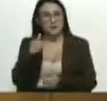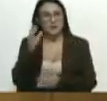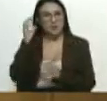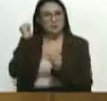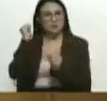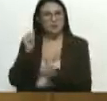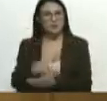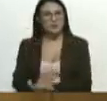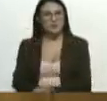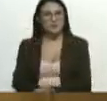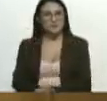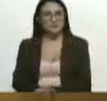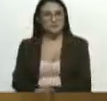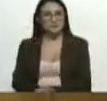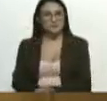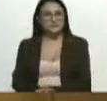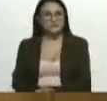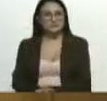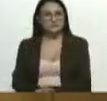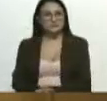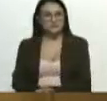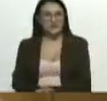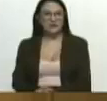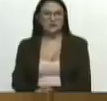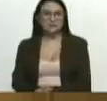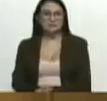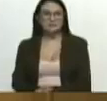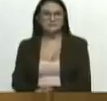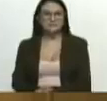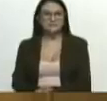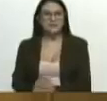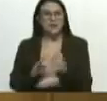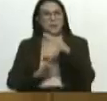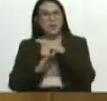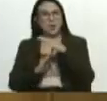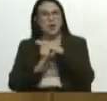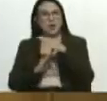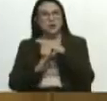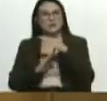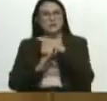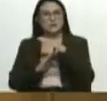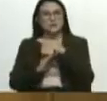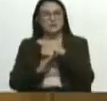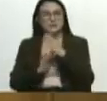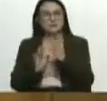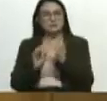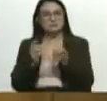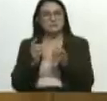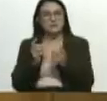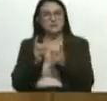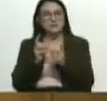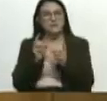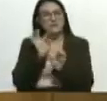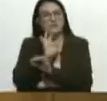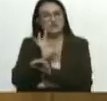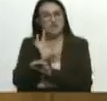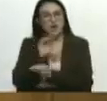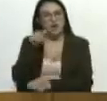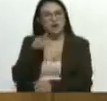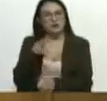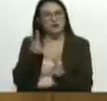consulados. Yo les garantizo que la burocracia del Departamento de Estado funciona. Funcionó en nuestro